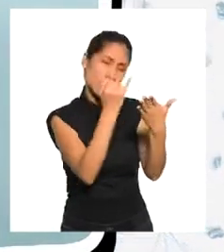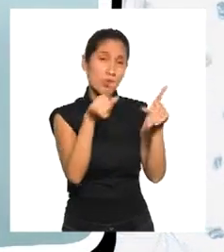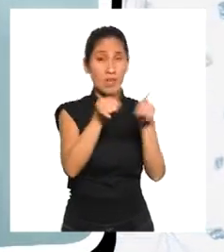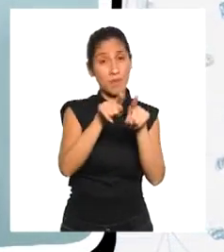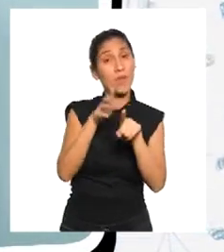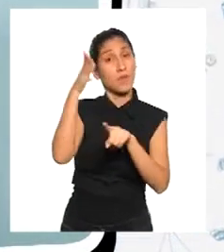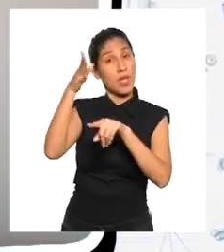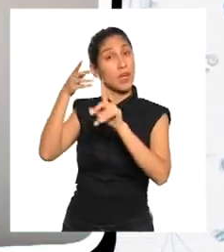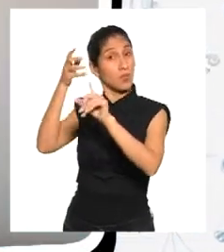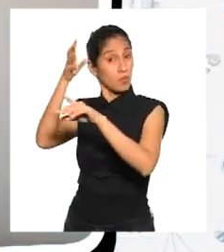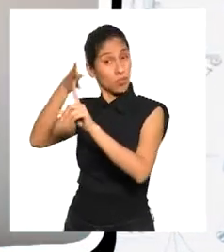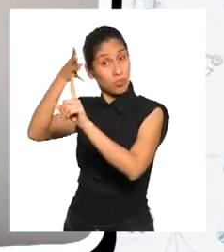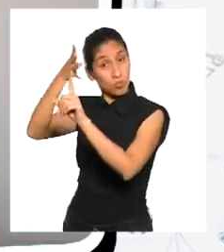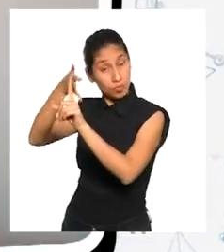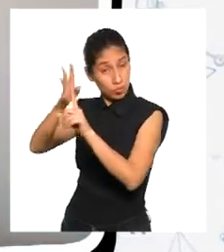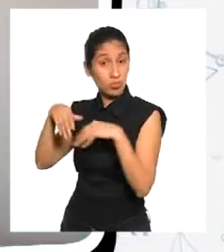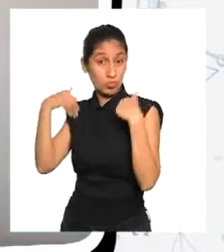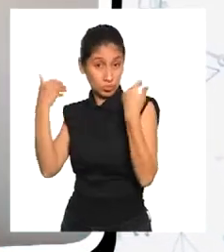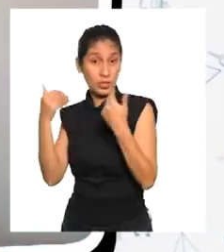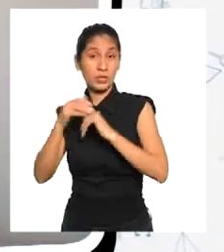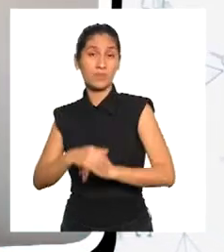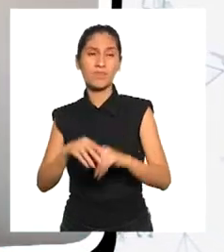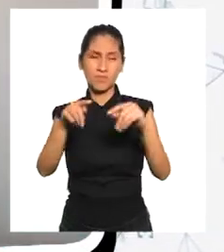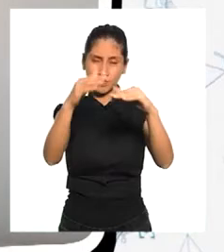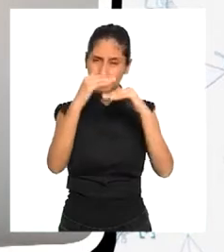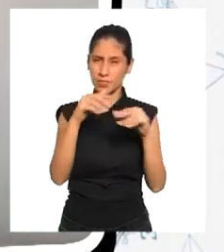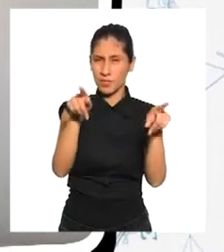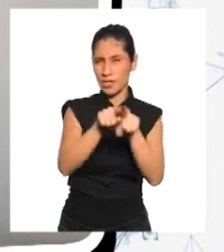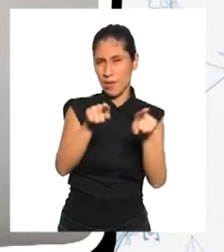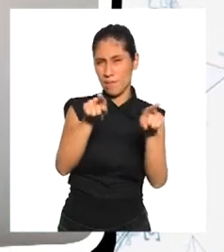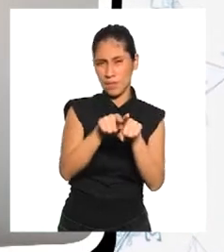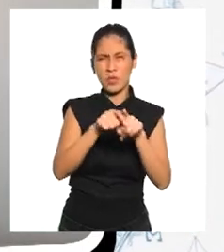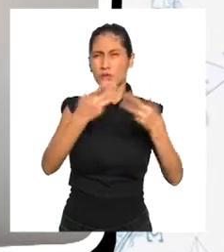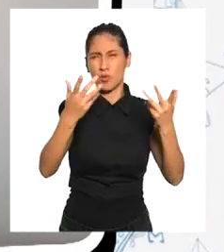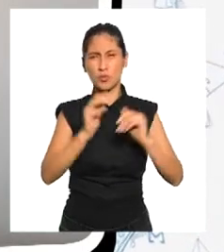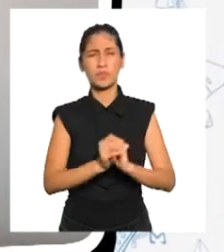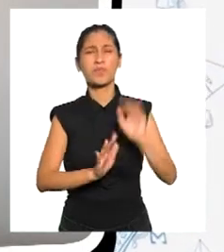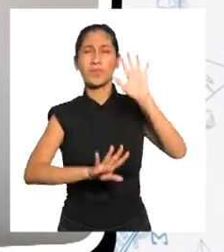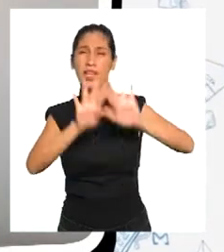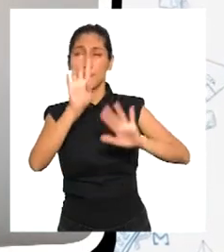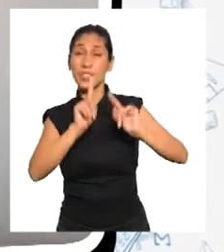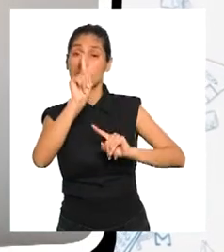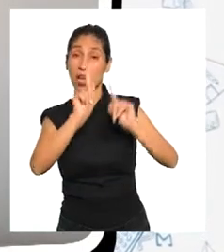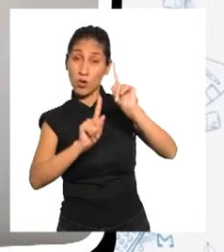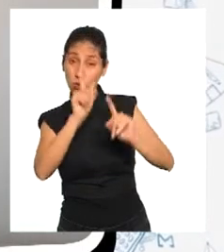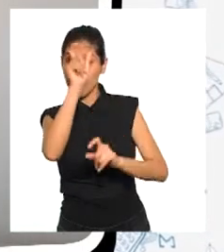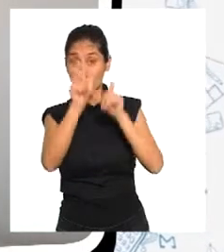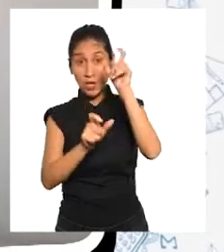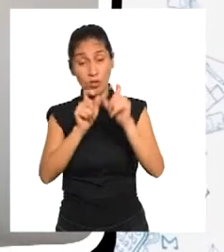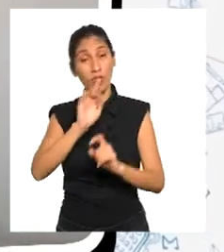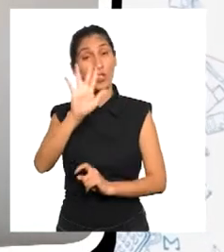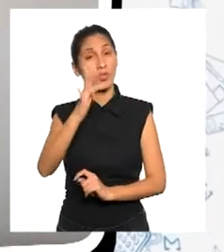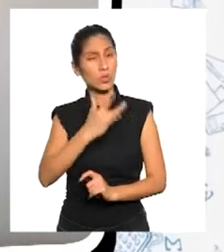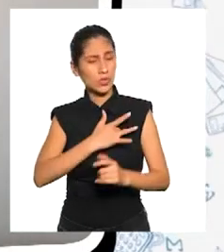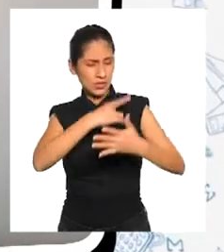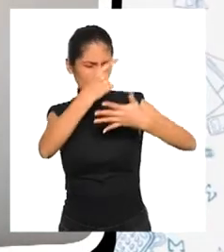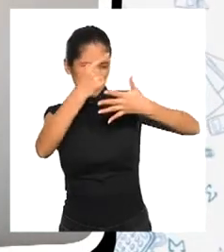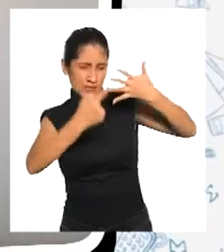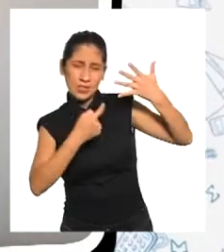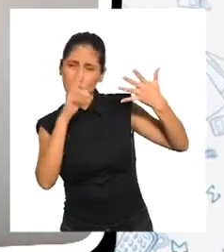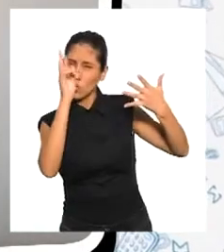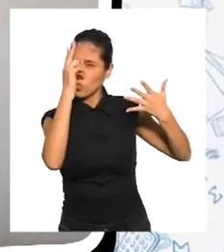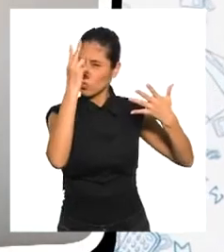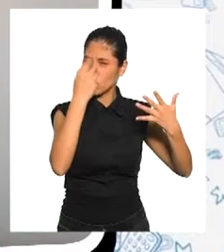y entenderlo. Creo que las consecuencias a nivel personal son que confundimos y lastimamos a nuestro propio cuerpo de una